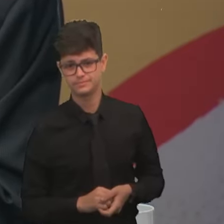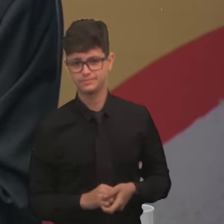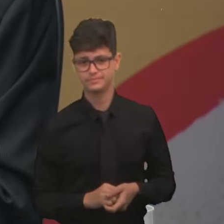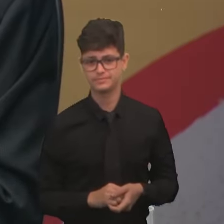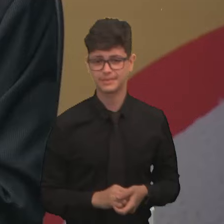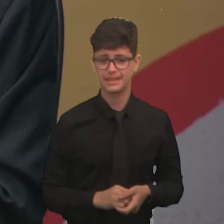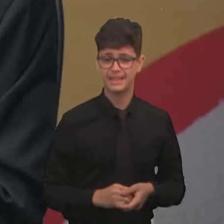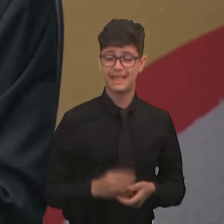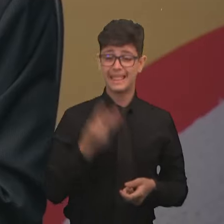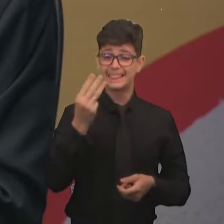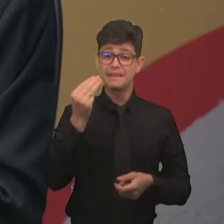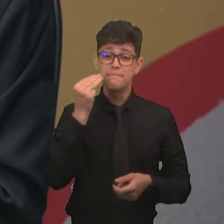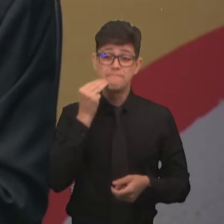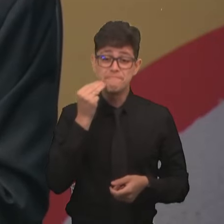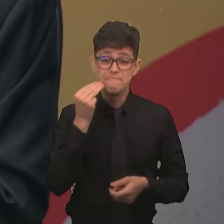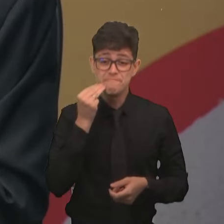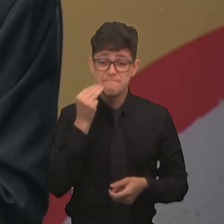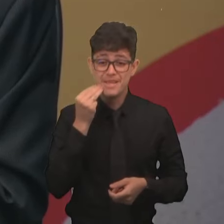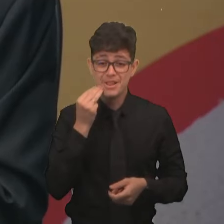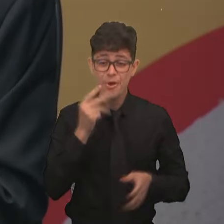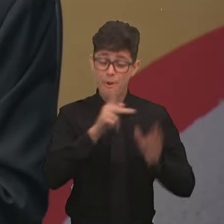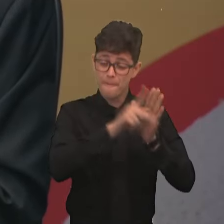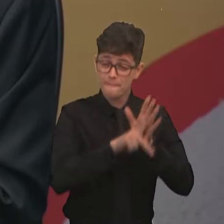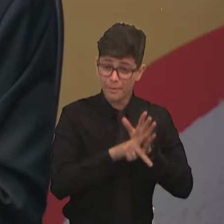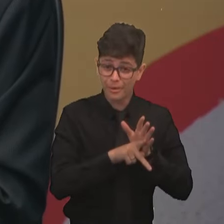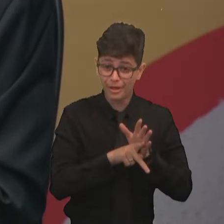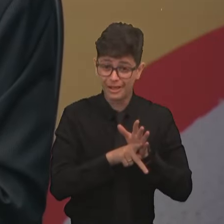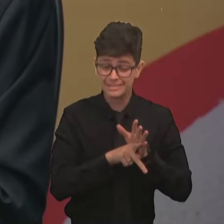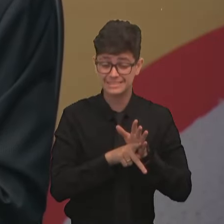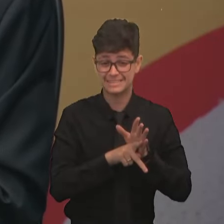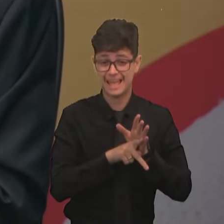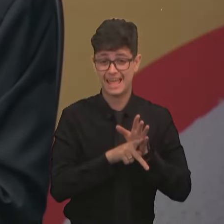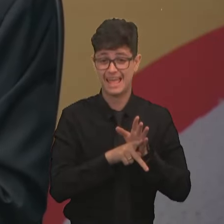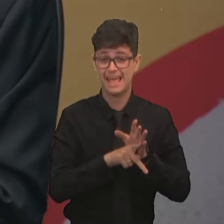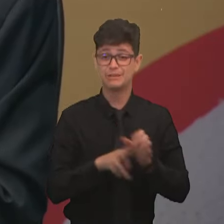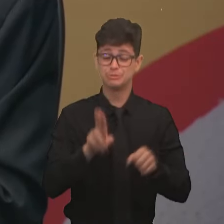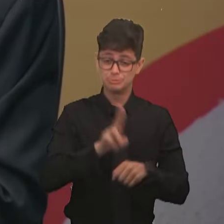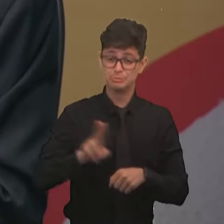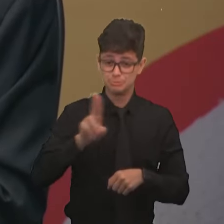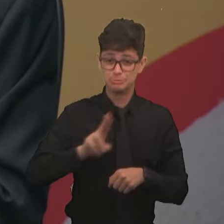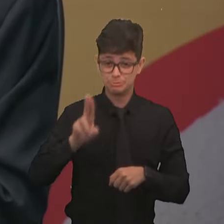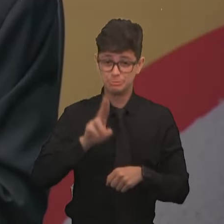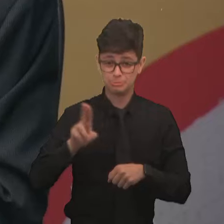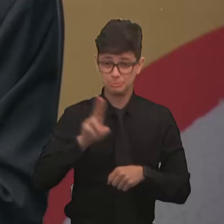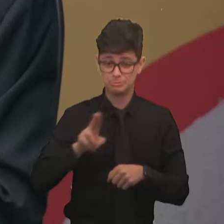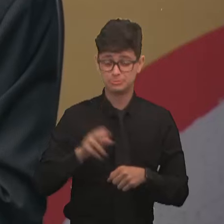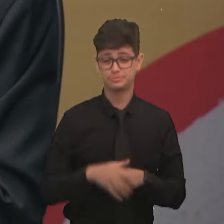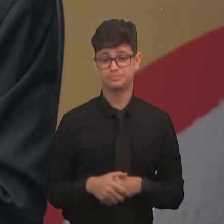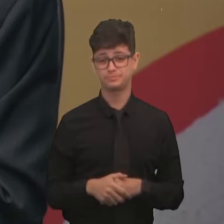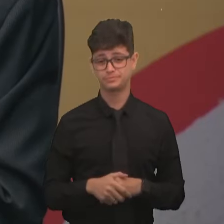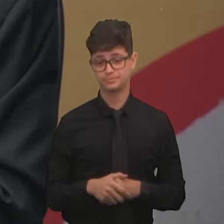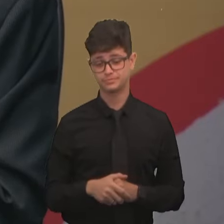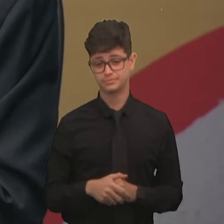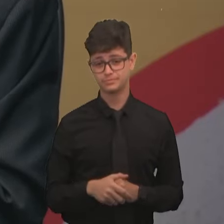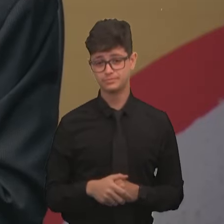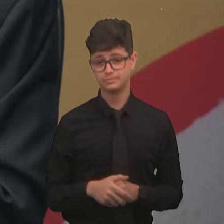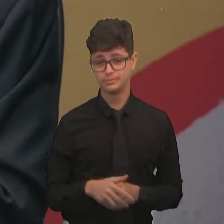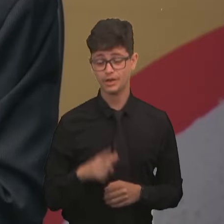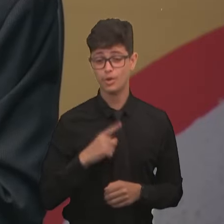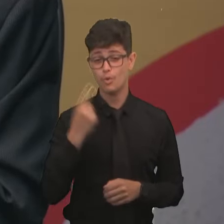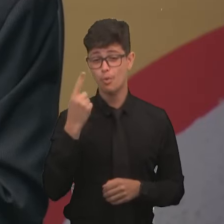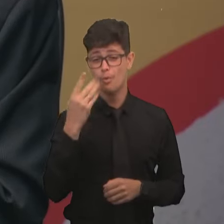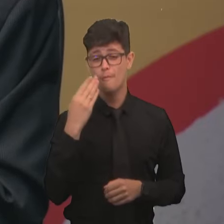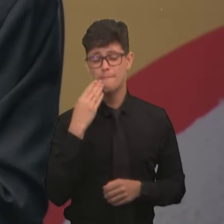millones, de hecho, de procesos en trámite de acuerdo con la justicia.